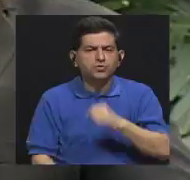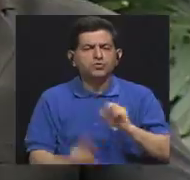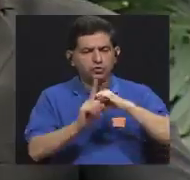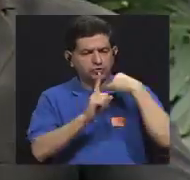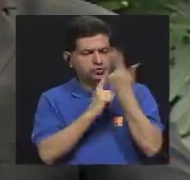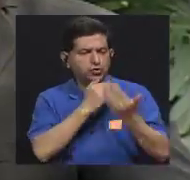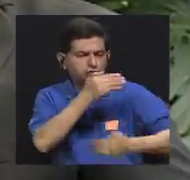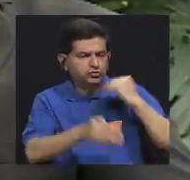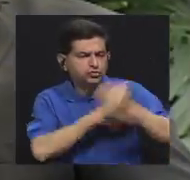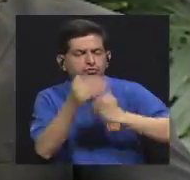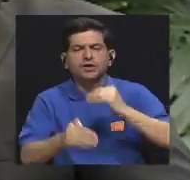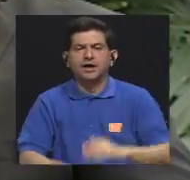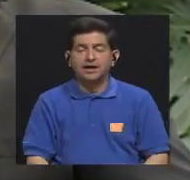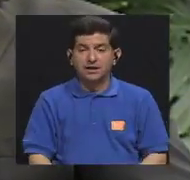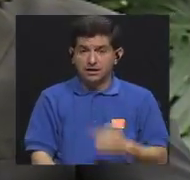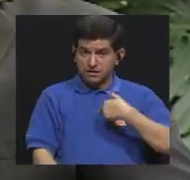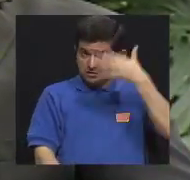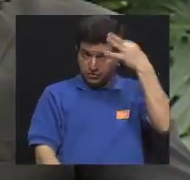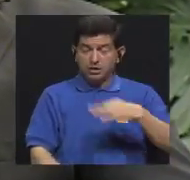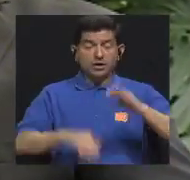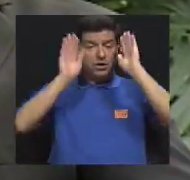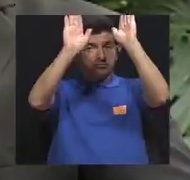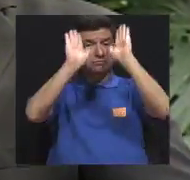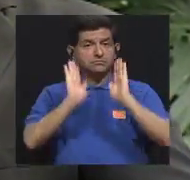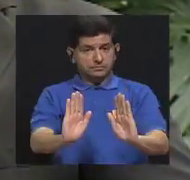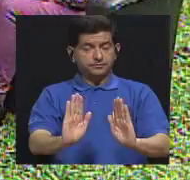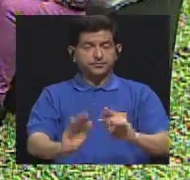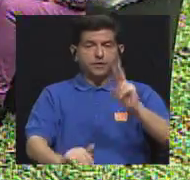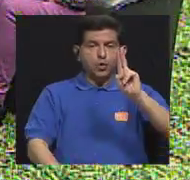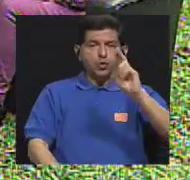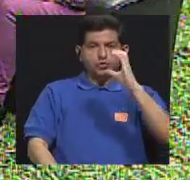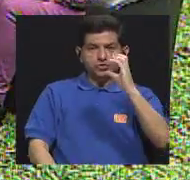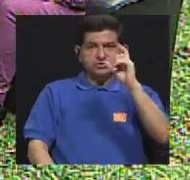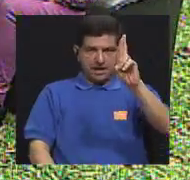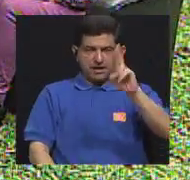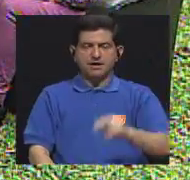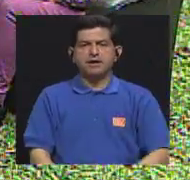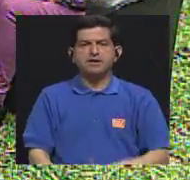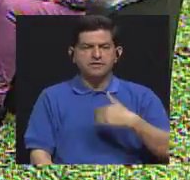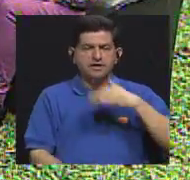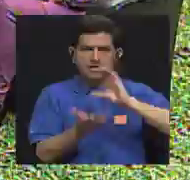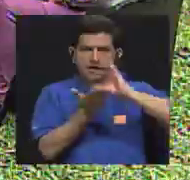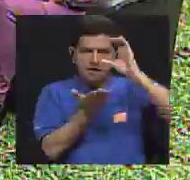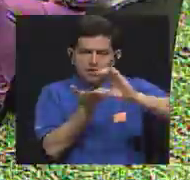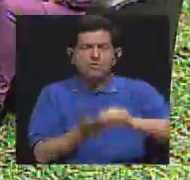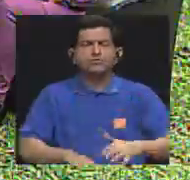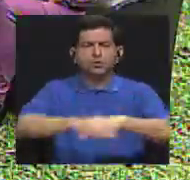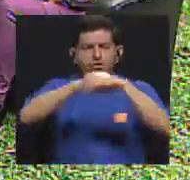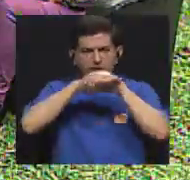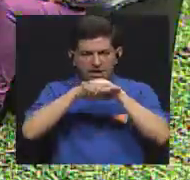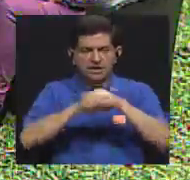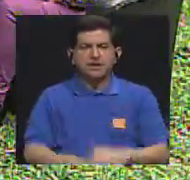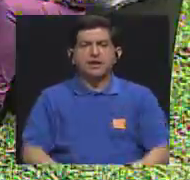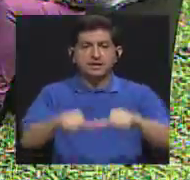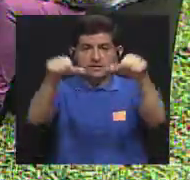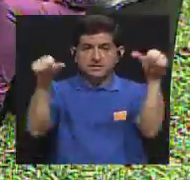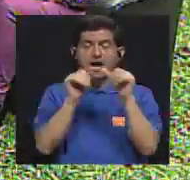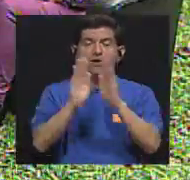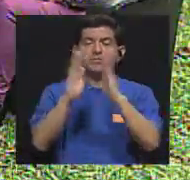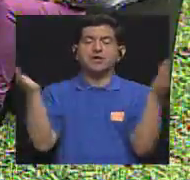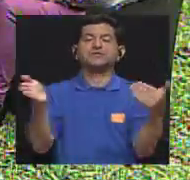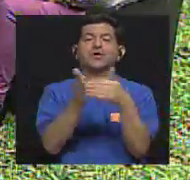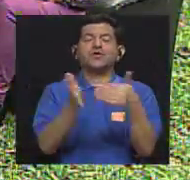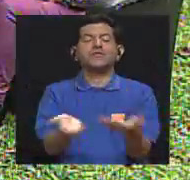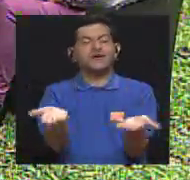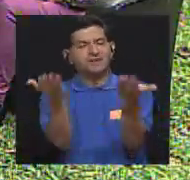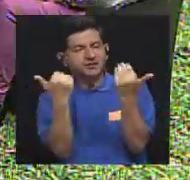mayores puedan socializar, ¿verdad? A mí me parece genial. La UCR tiene pues cursos de inglés, les han abierto las